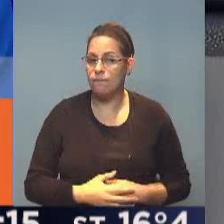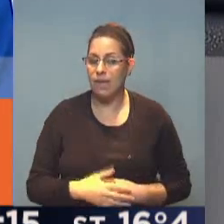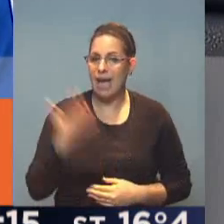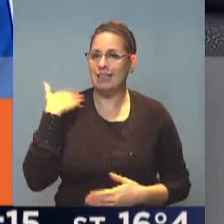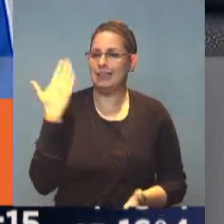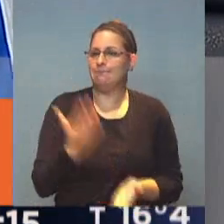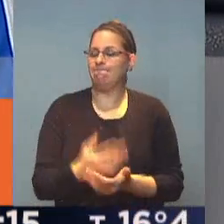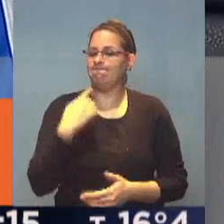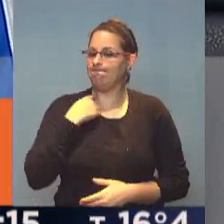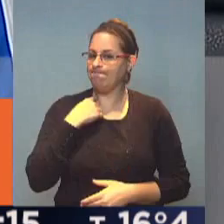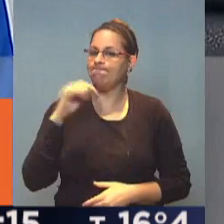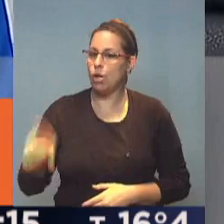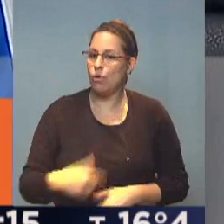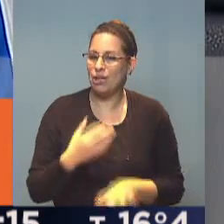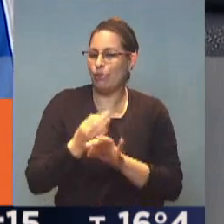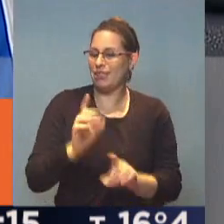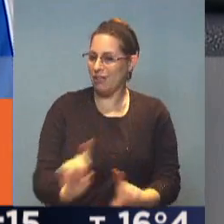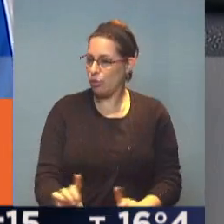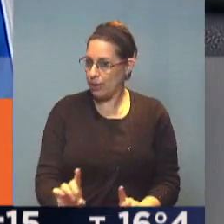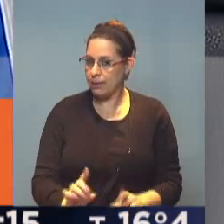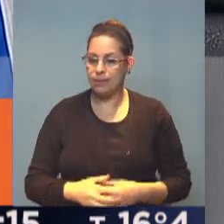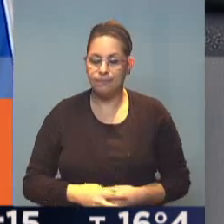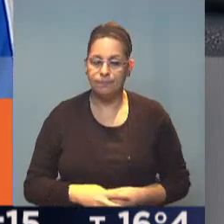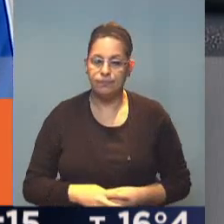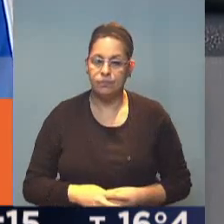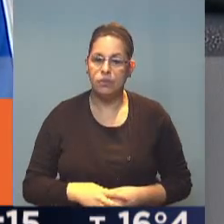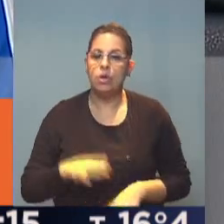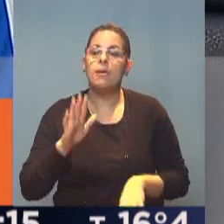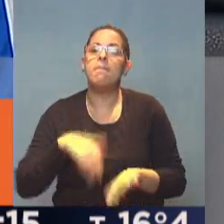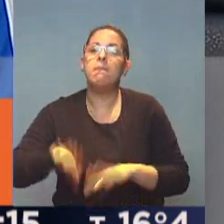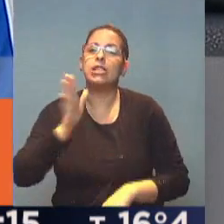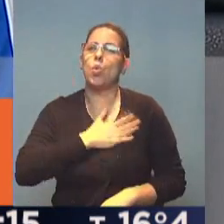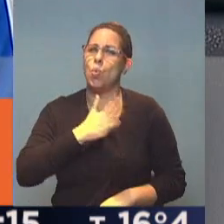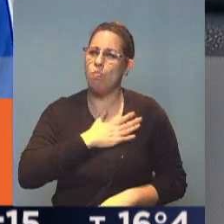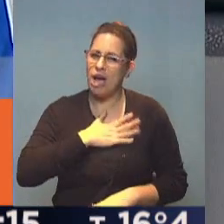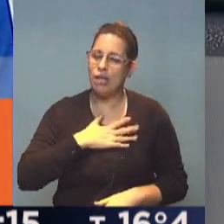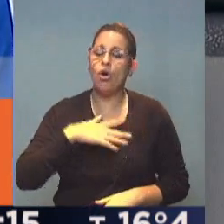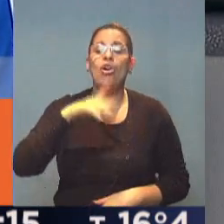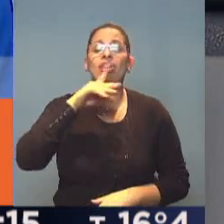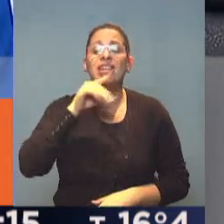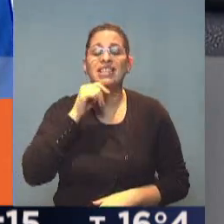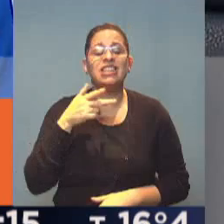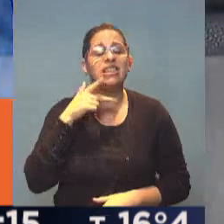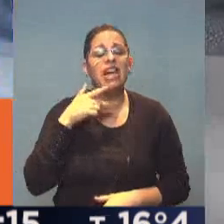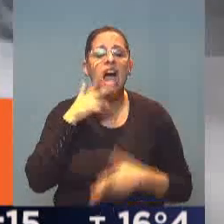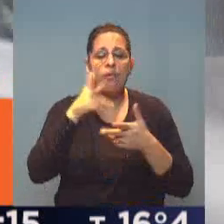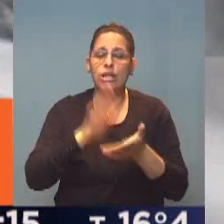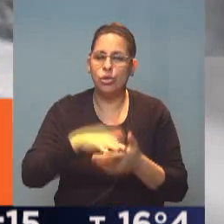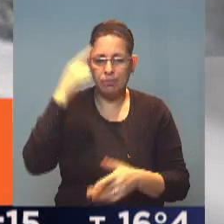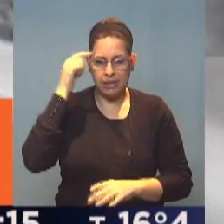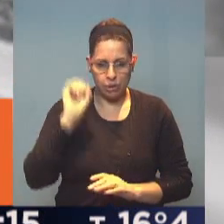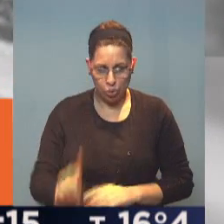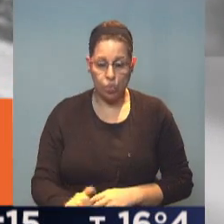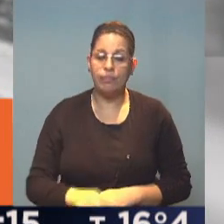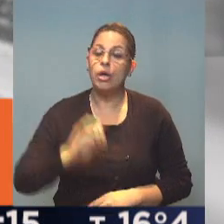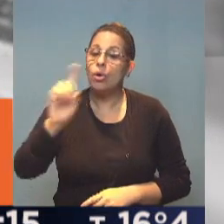cometió, que tiene que ver con el profesionalismo. Fundamentalmente, desde la parte humana, Guillermo ratificó todo lo que venía pensando y obviamente esto